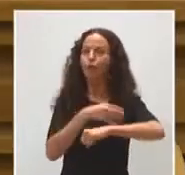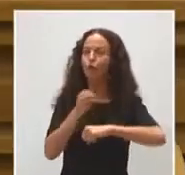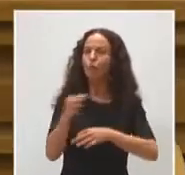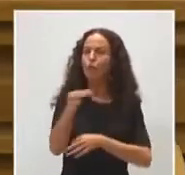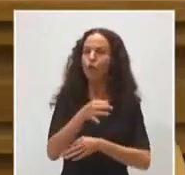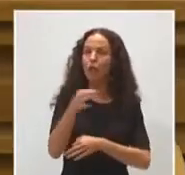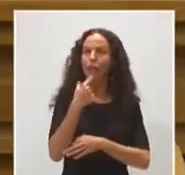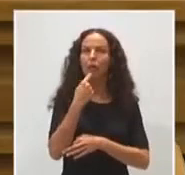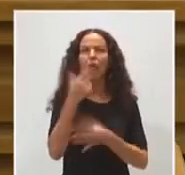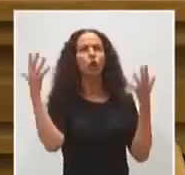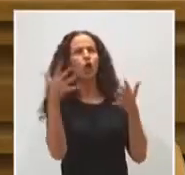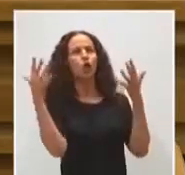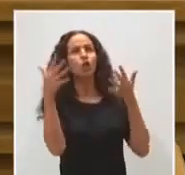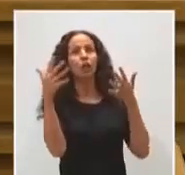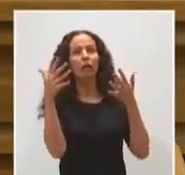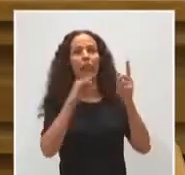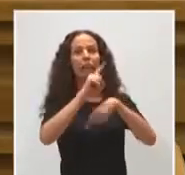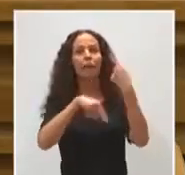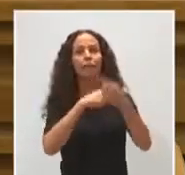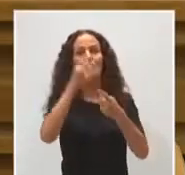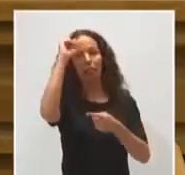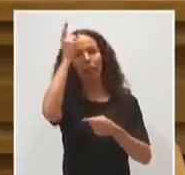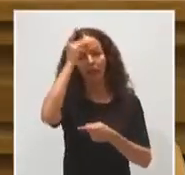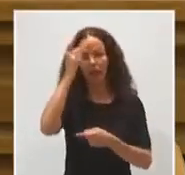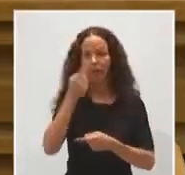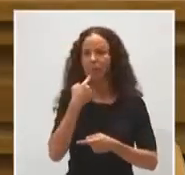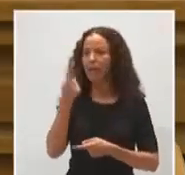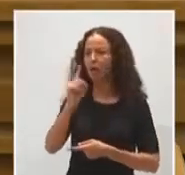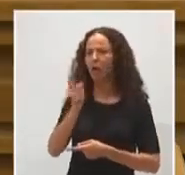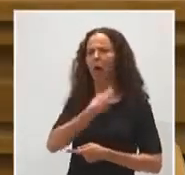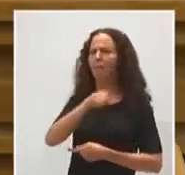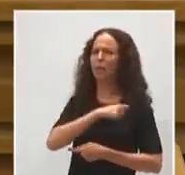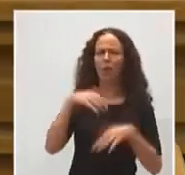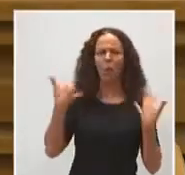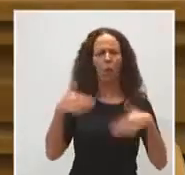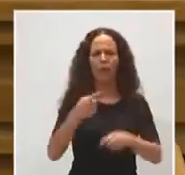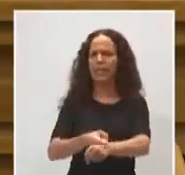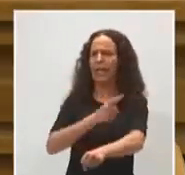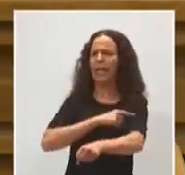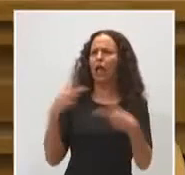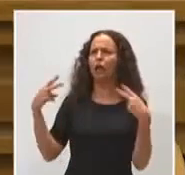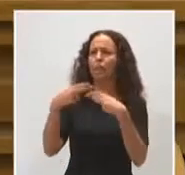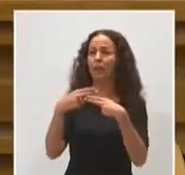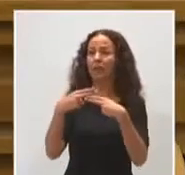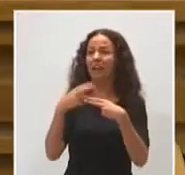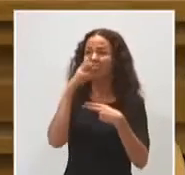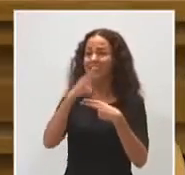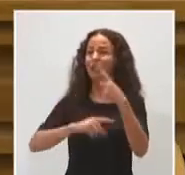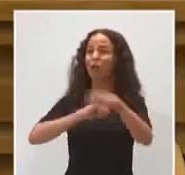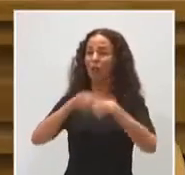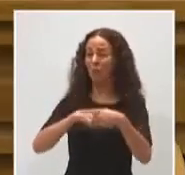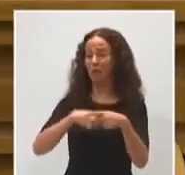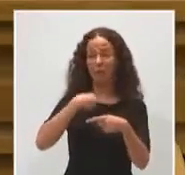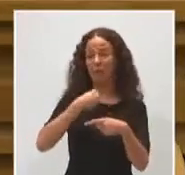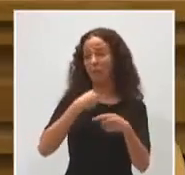que daban consejos de sabios luego dijeron que es que españa se había pasado no sé cuántos pueblos de los recortes a los 3 años no son los mismos por